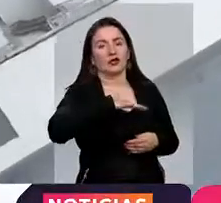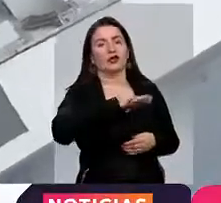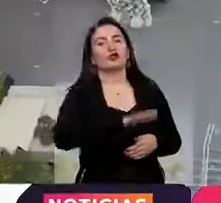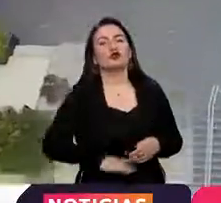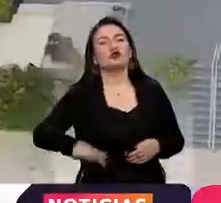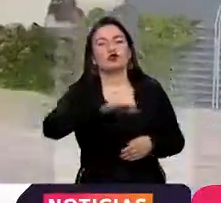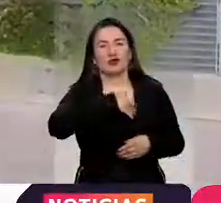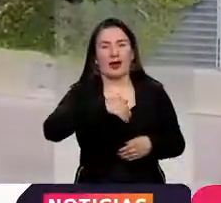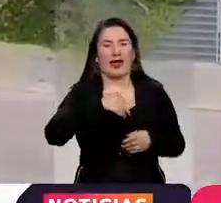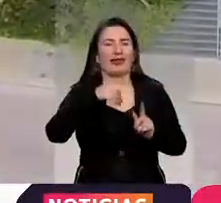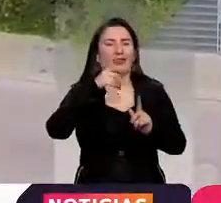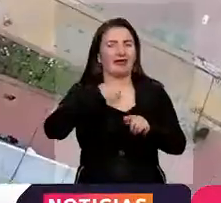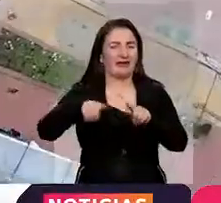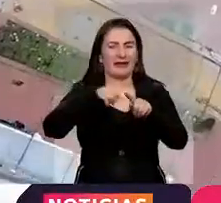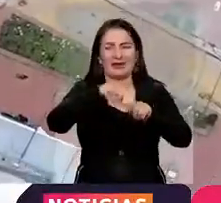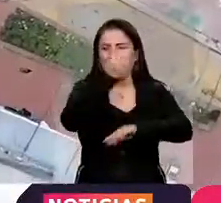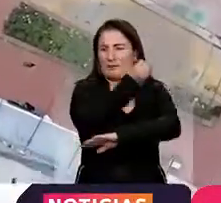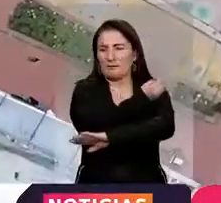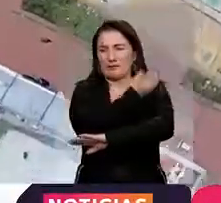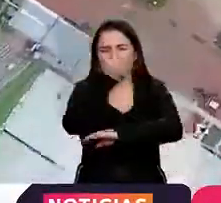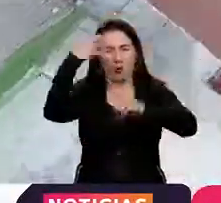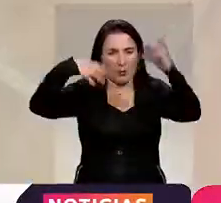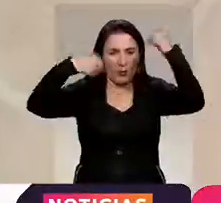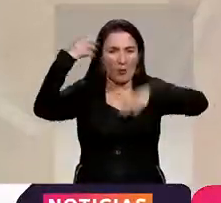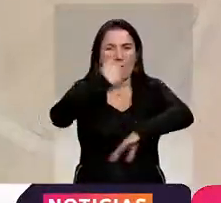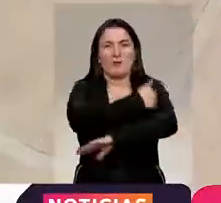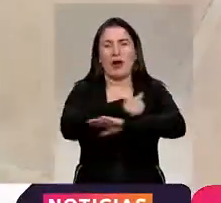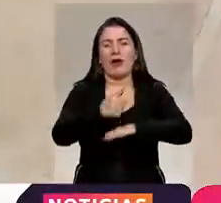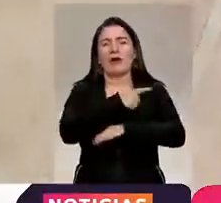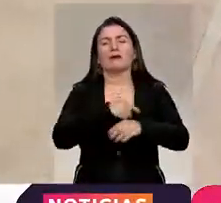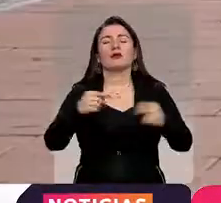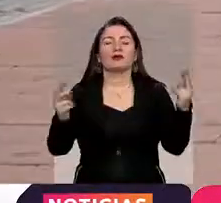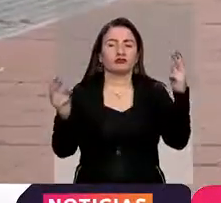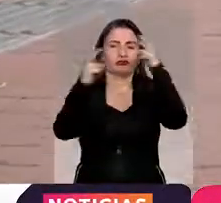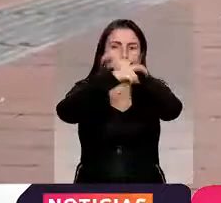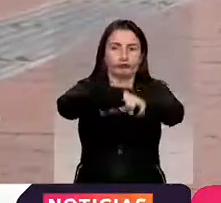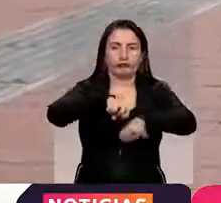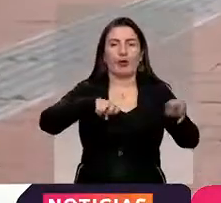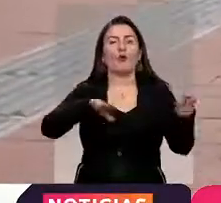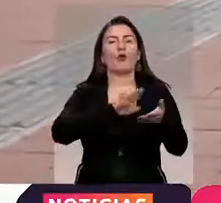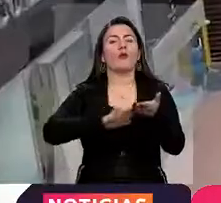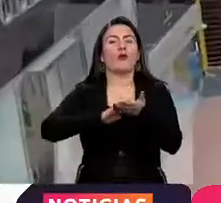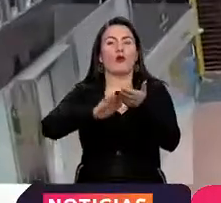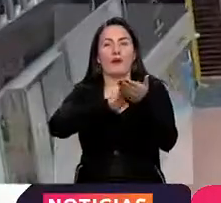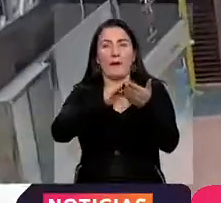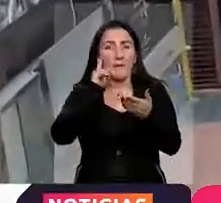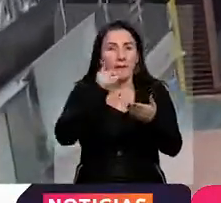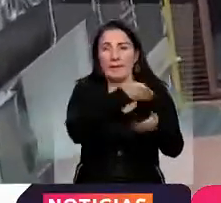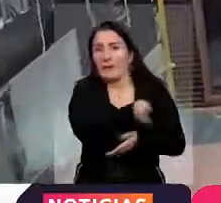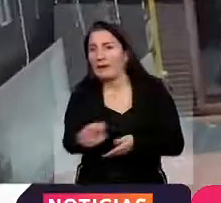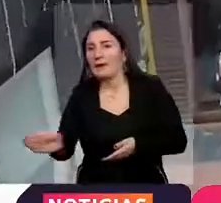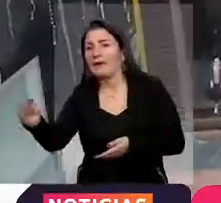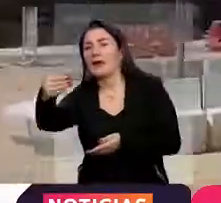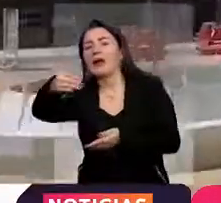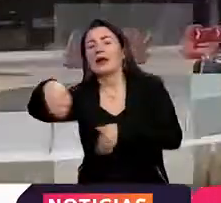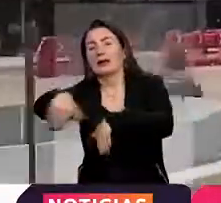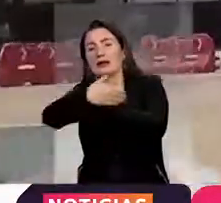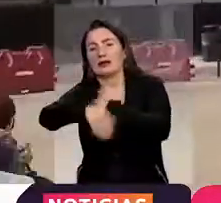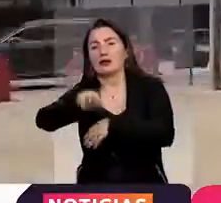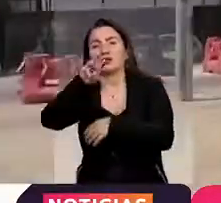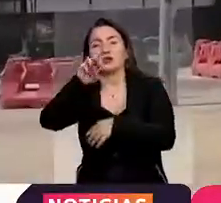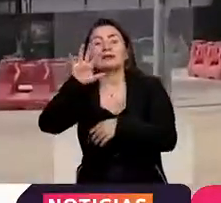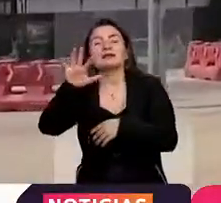obra adicionalmente generará un cambio en las dimensiones de los pasos peatonales. Se recomienda desviarse por la calle 85.